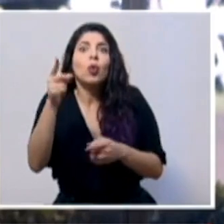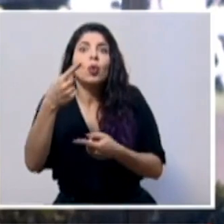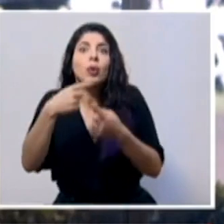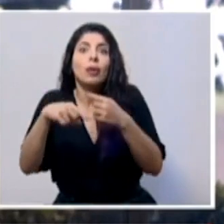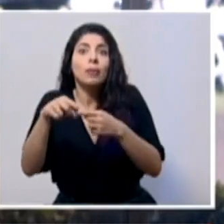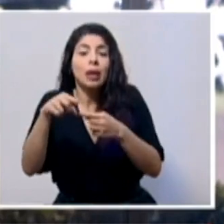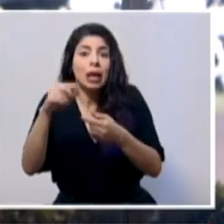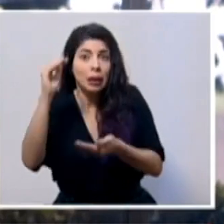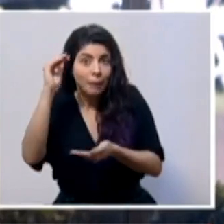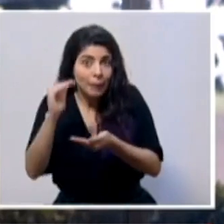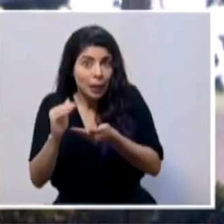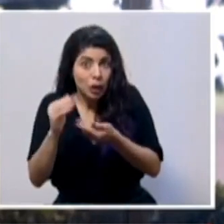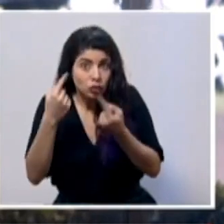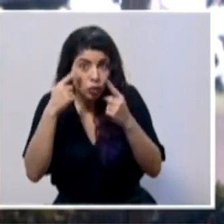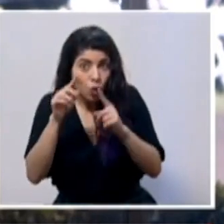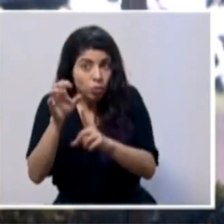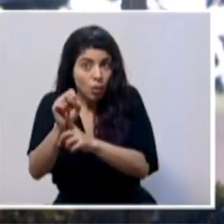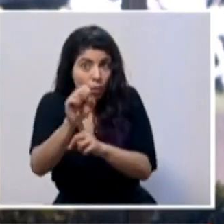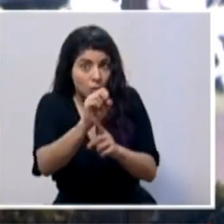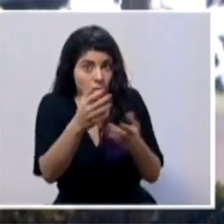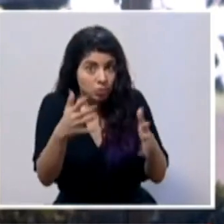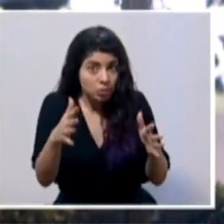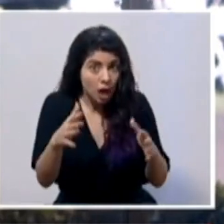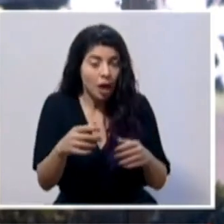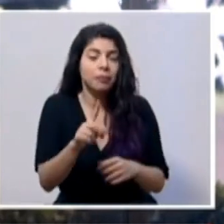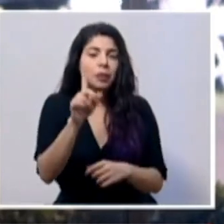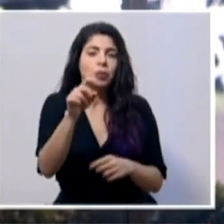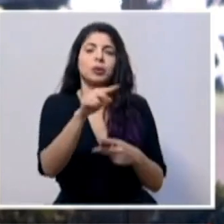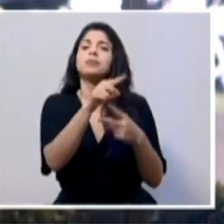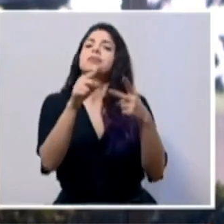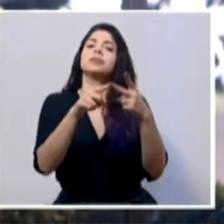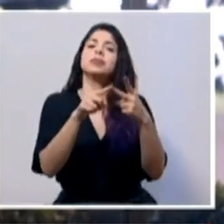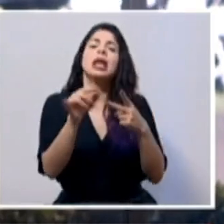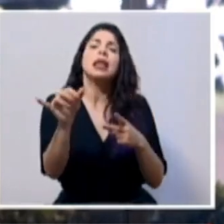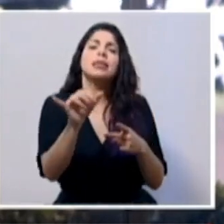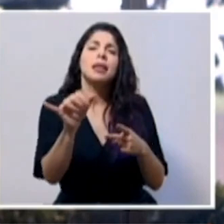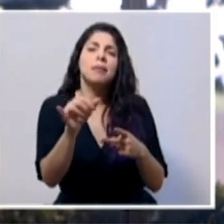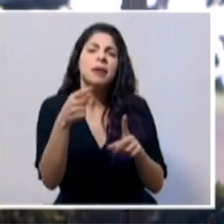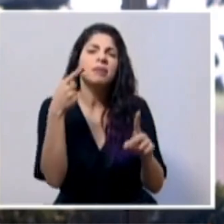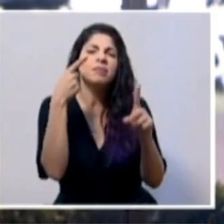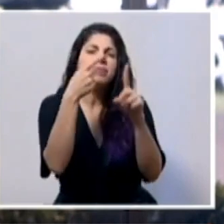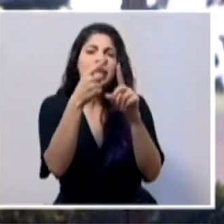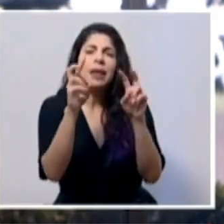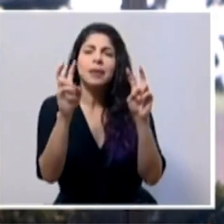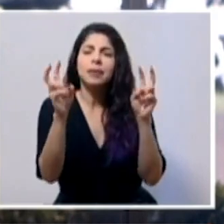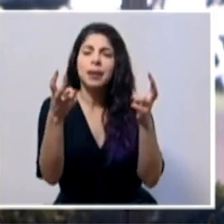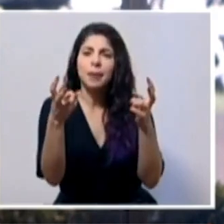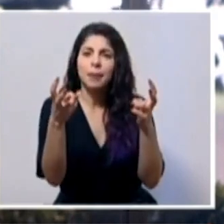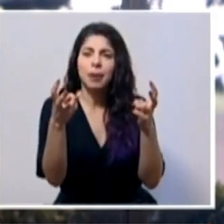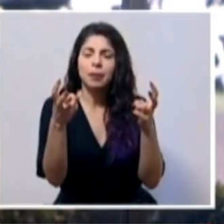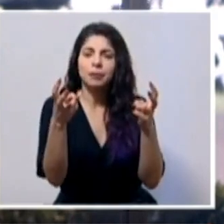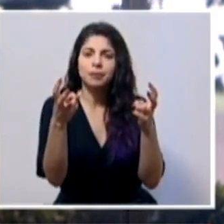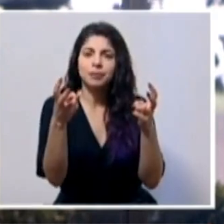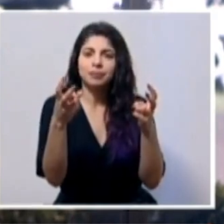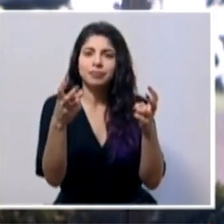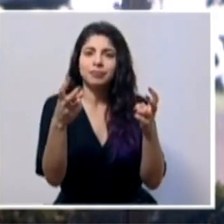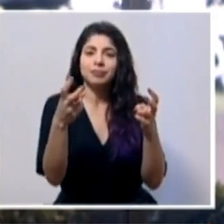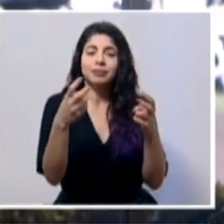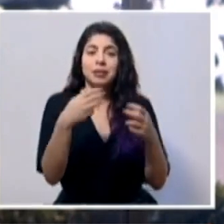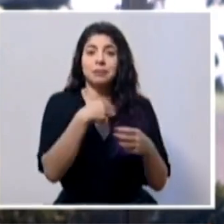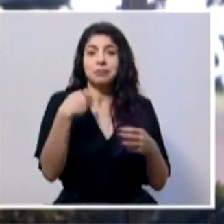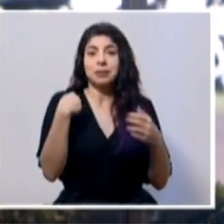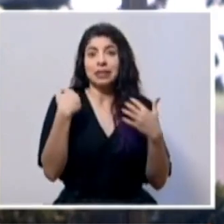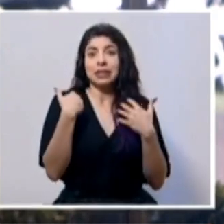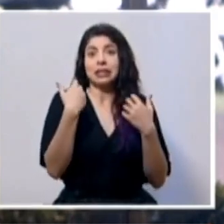epidemiológico. También nos gustaría conocer sobre el tema de que Salud, bueno,